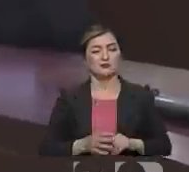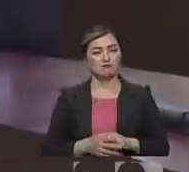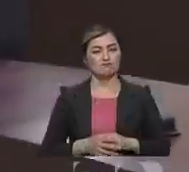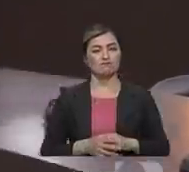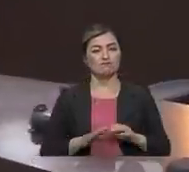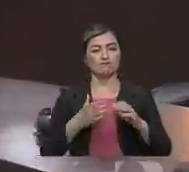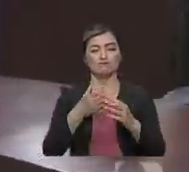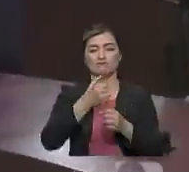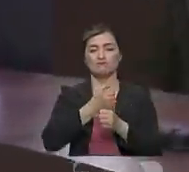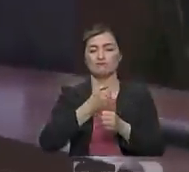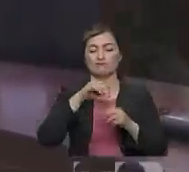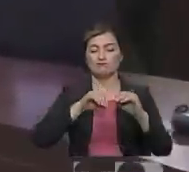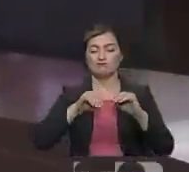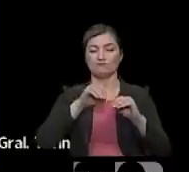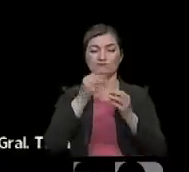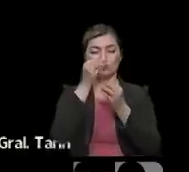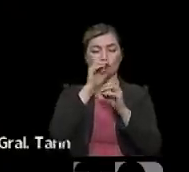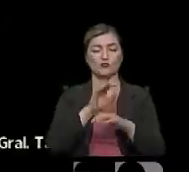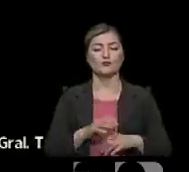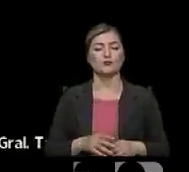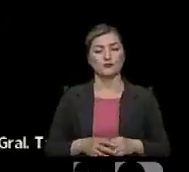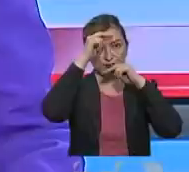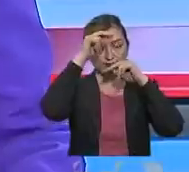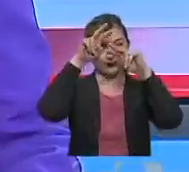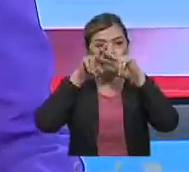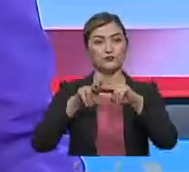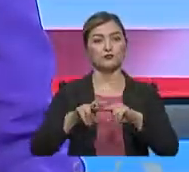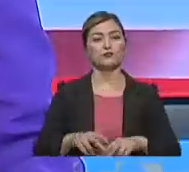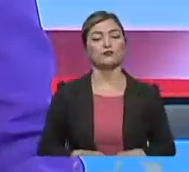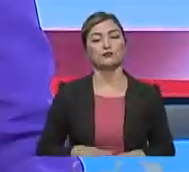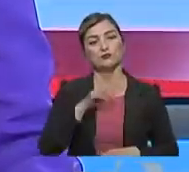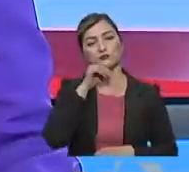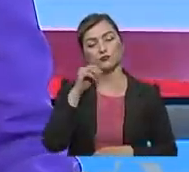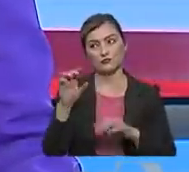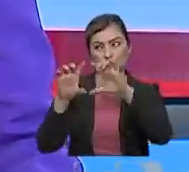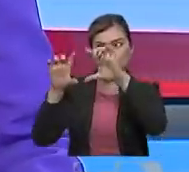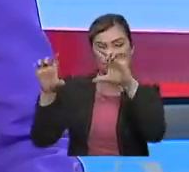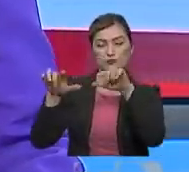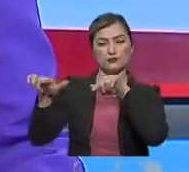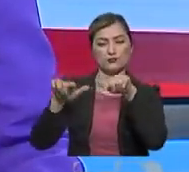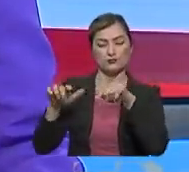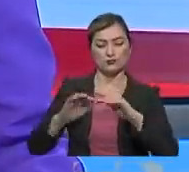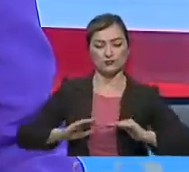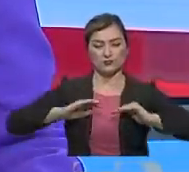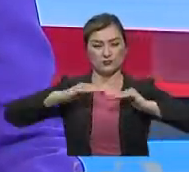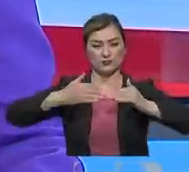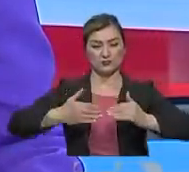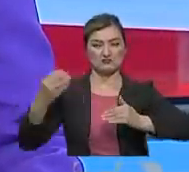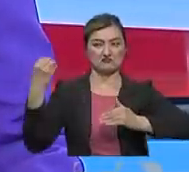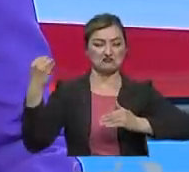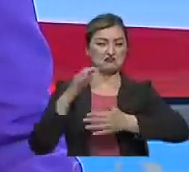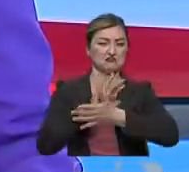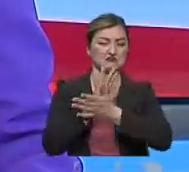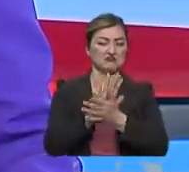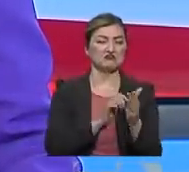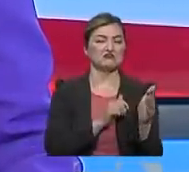sobre este tema. En Quito, Andrea Samaniego, 24 horas. La falta de señalización de un reductor de velocidad a la altura del